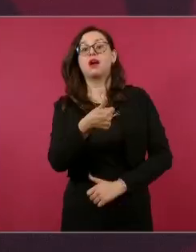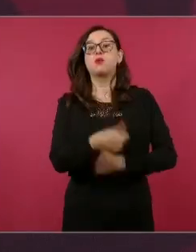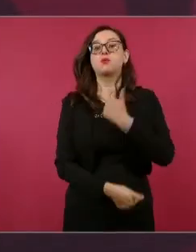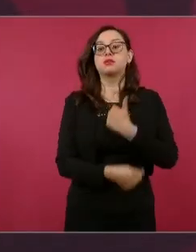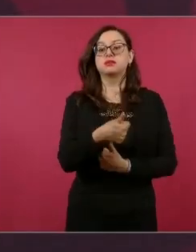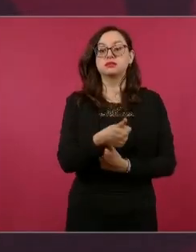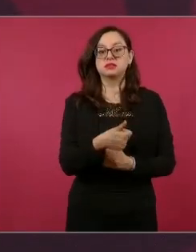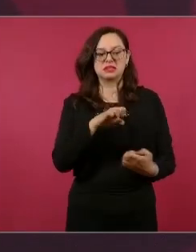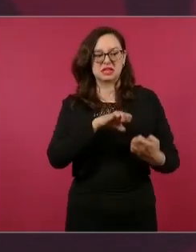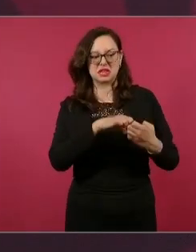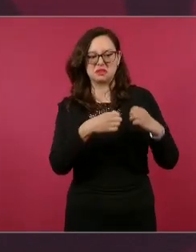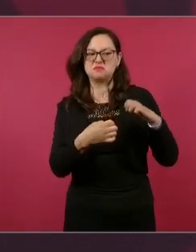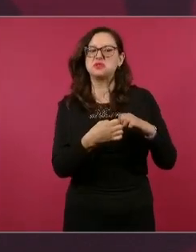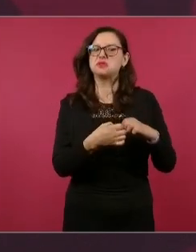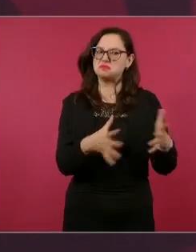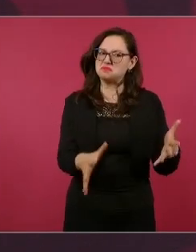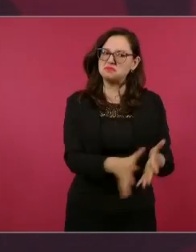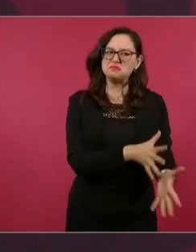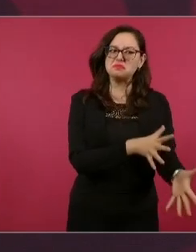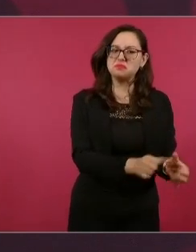no como enemigos a destruir.